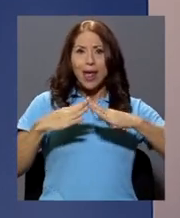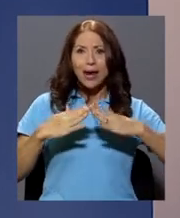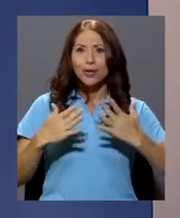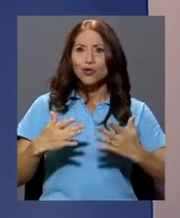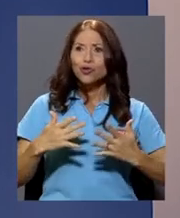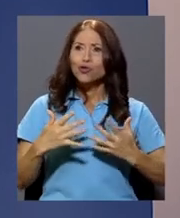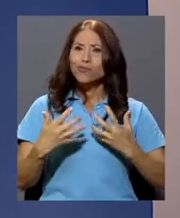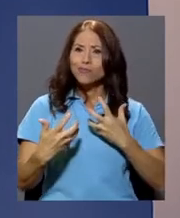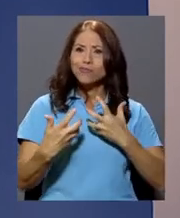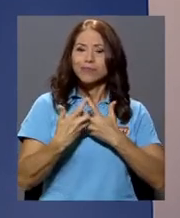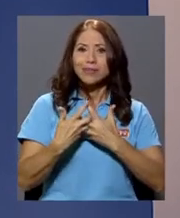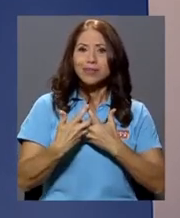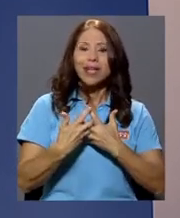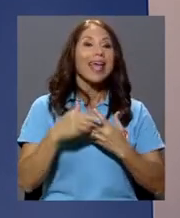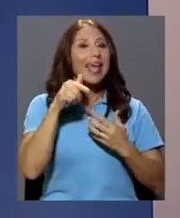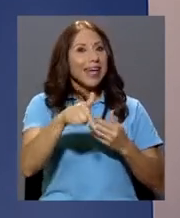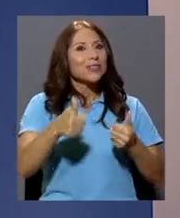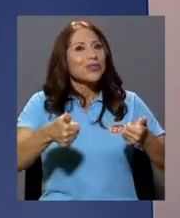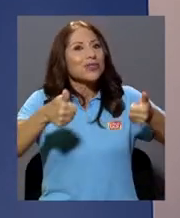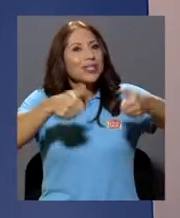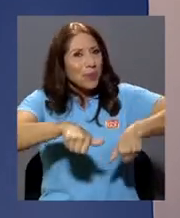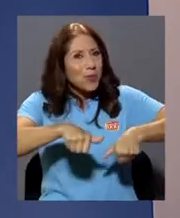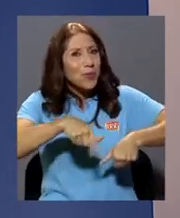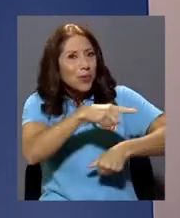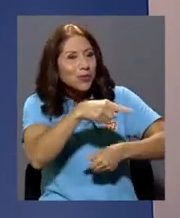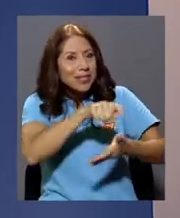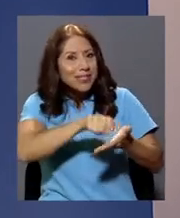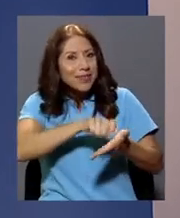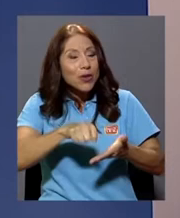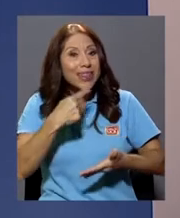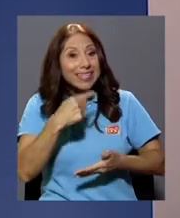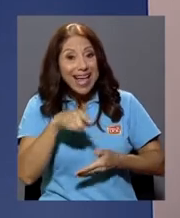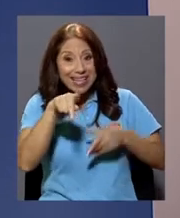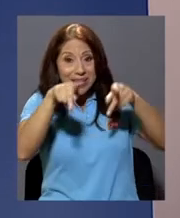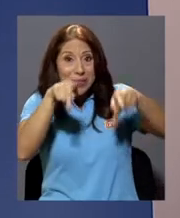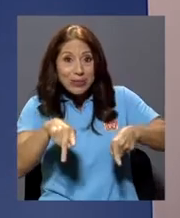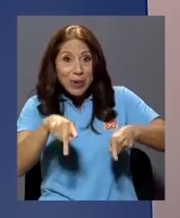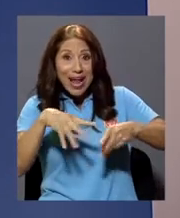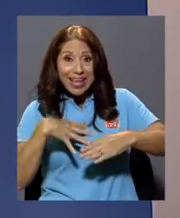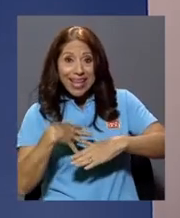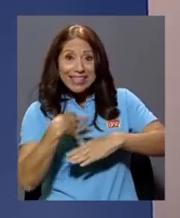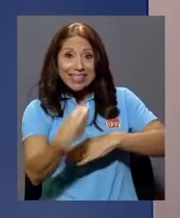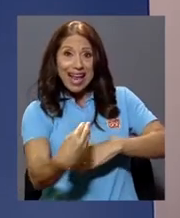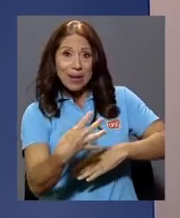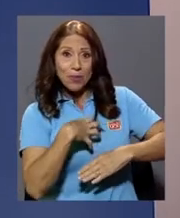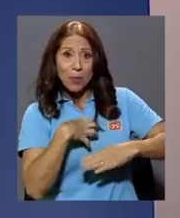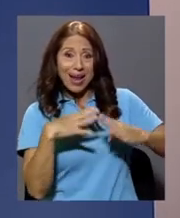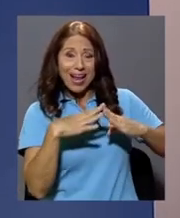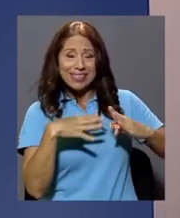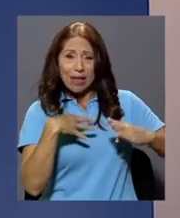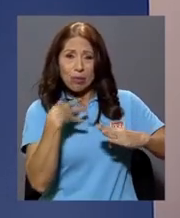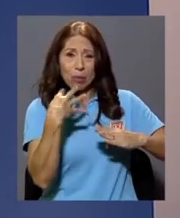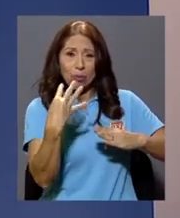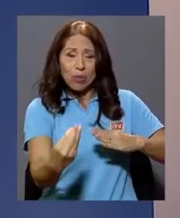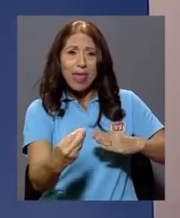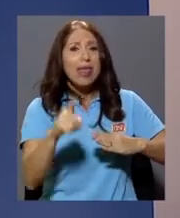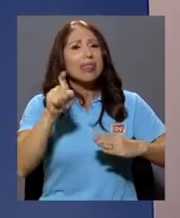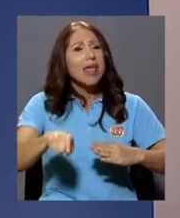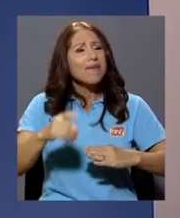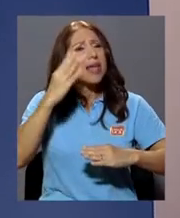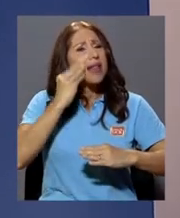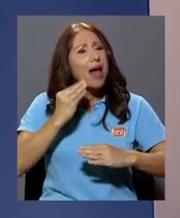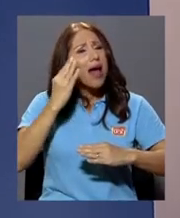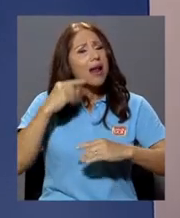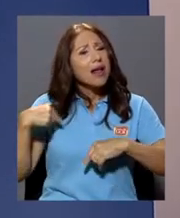eso, según el texto, ampliaba de que esa persona tiene que vivir una larga trayectoria para poder de